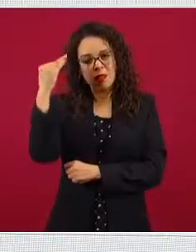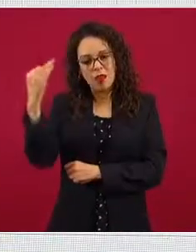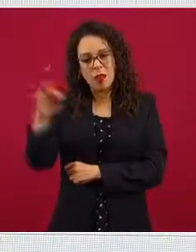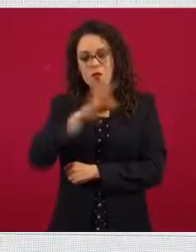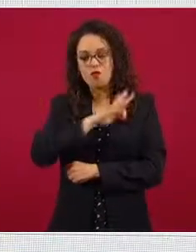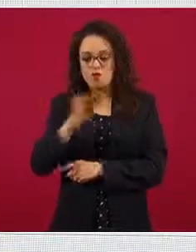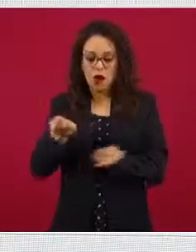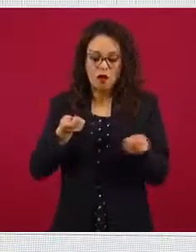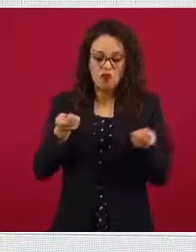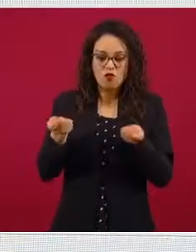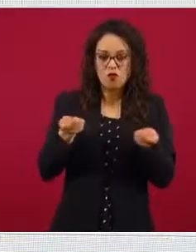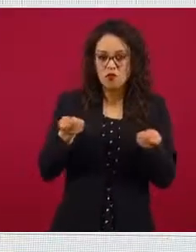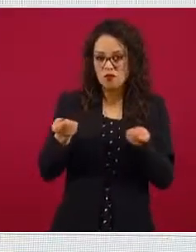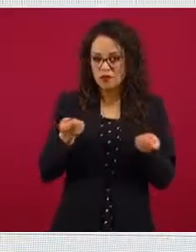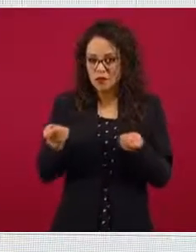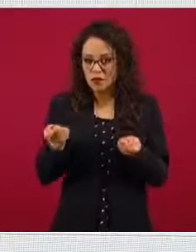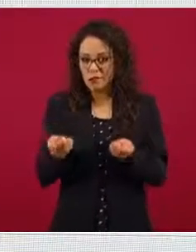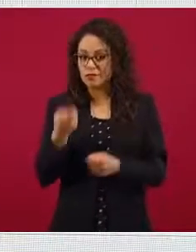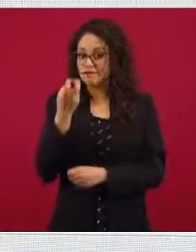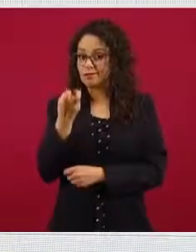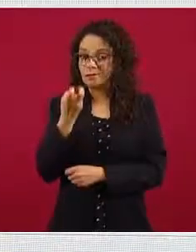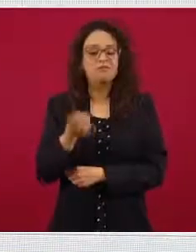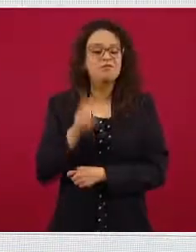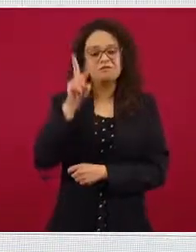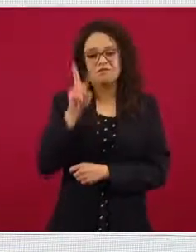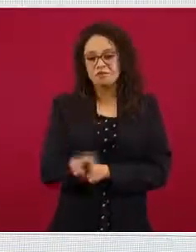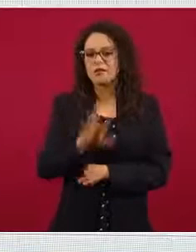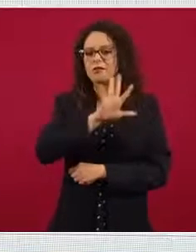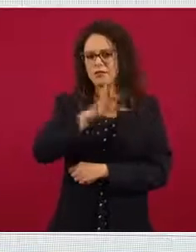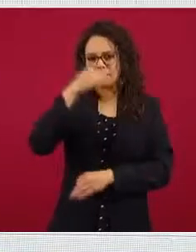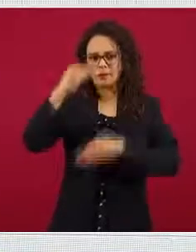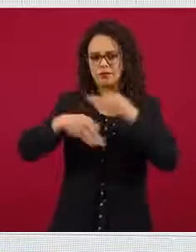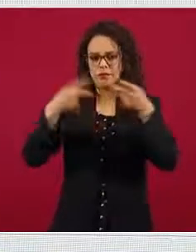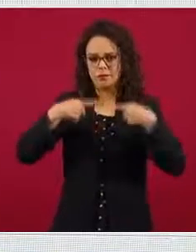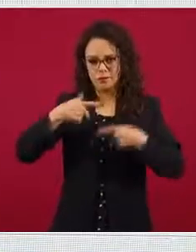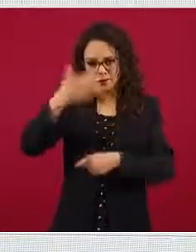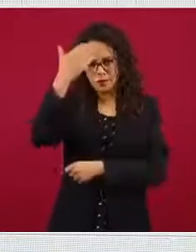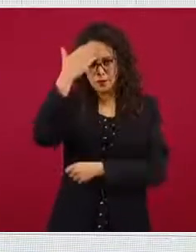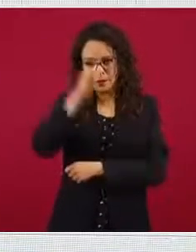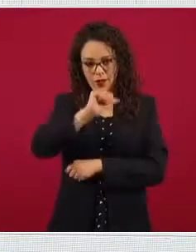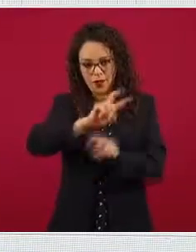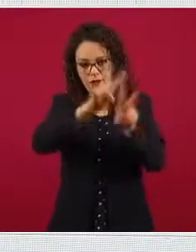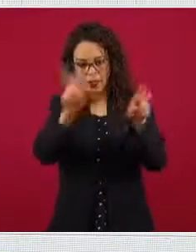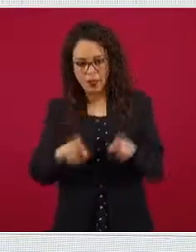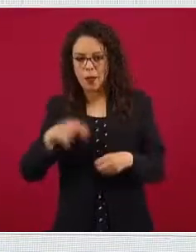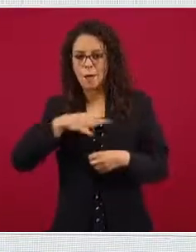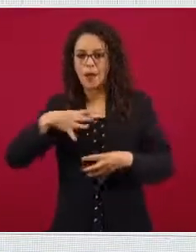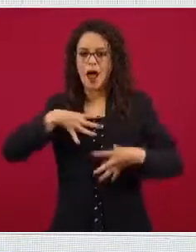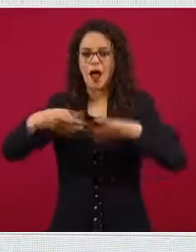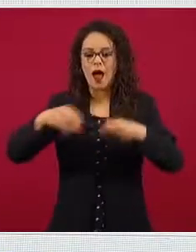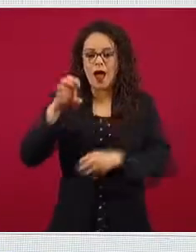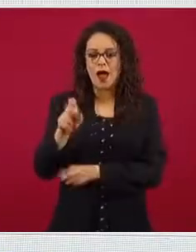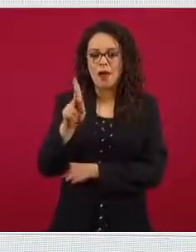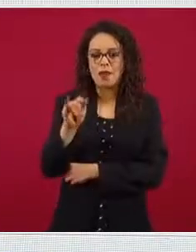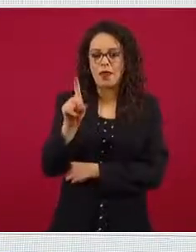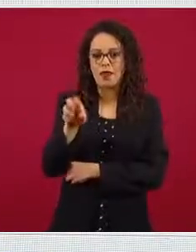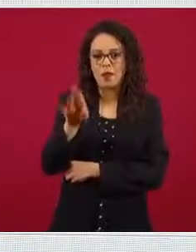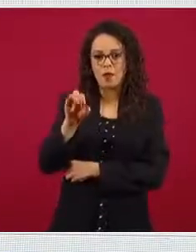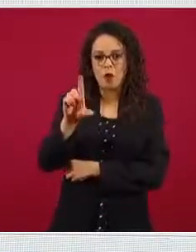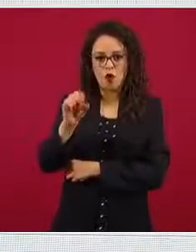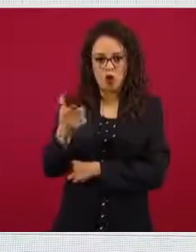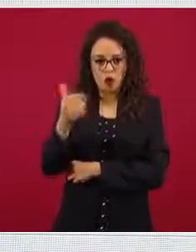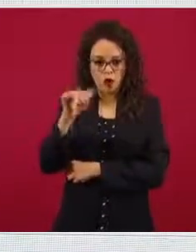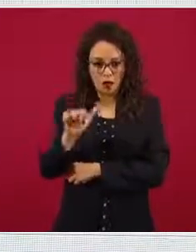control. Esto es un fenómeno muy claramente conocido en la epidemiología. Las poblaciones tienen todavía